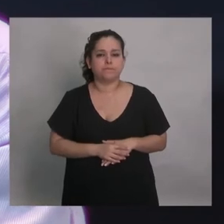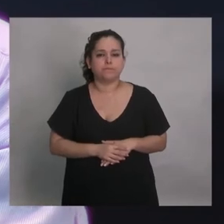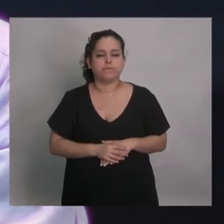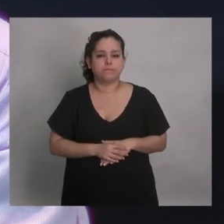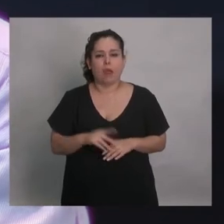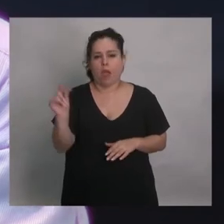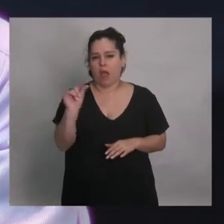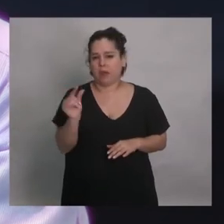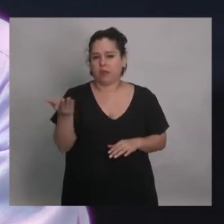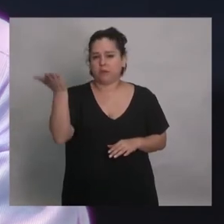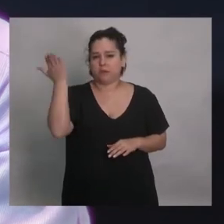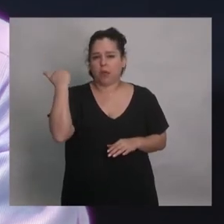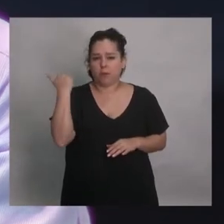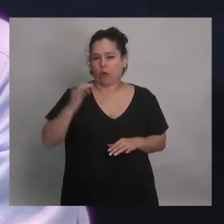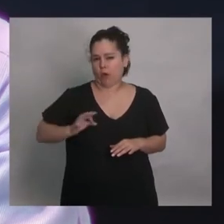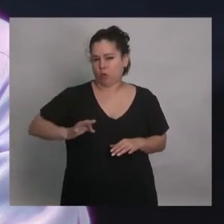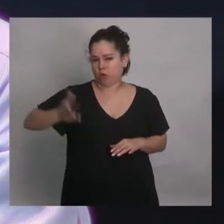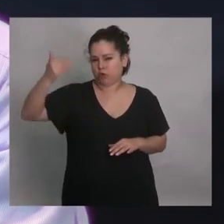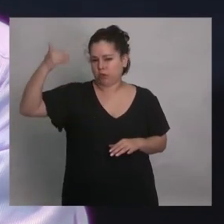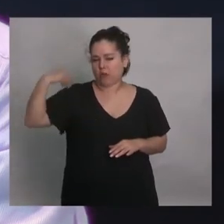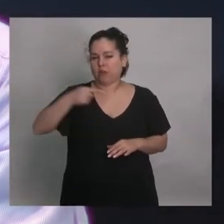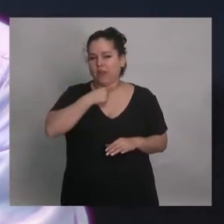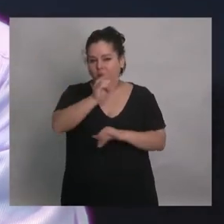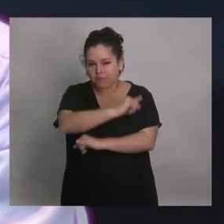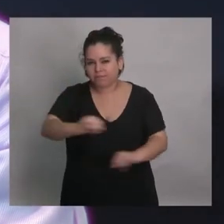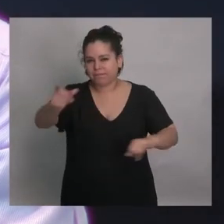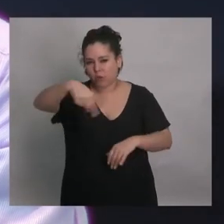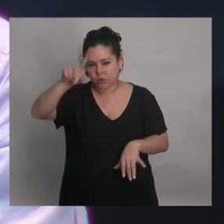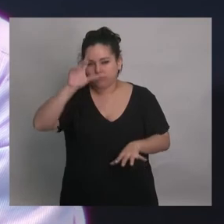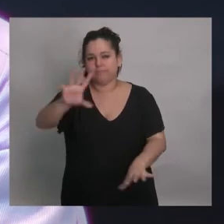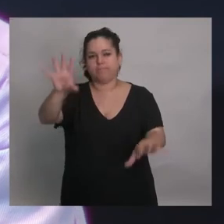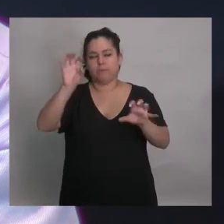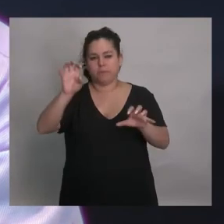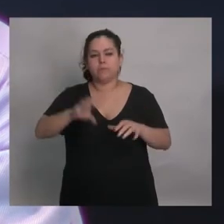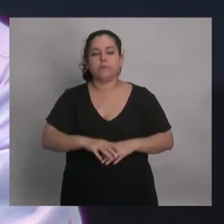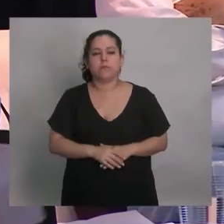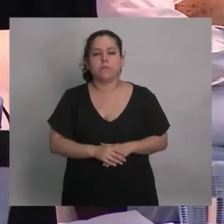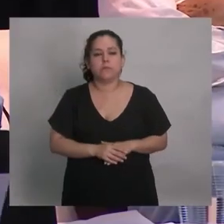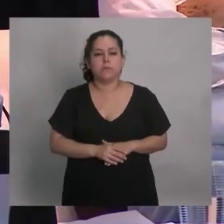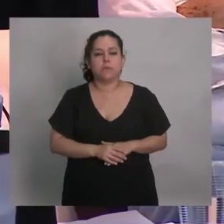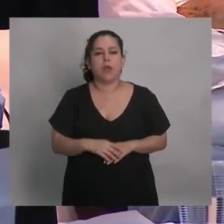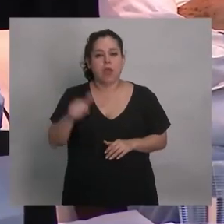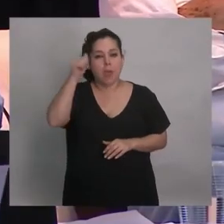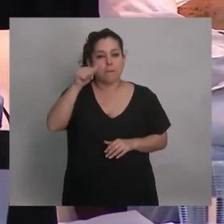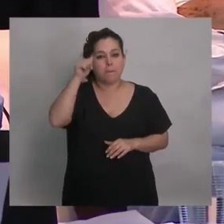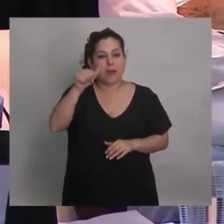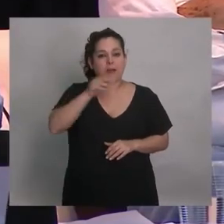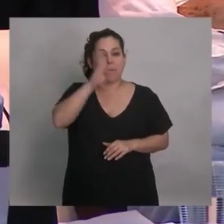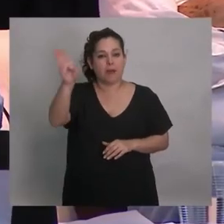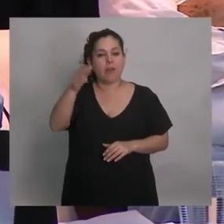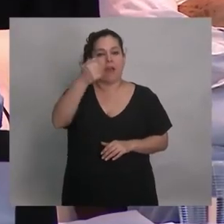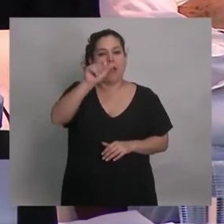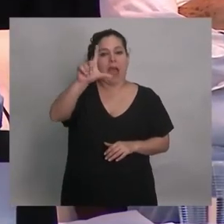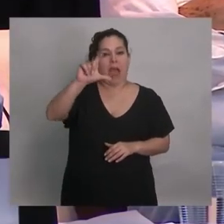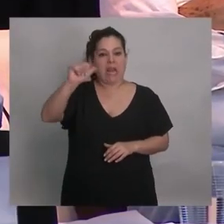hace poco a pocos años y lo quiero recordar derrotamos en mar de plata al arca